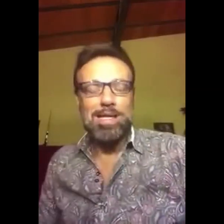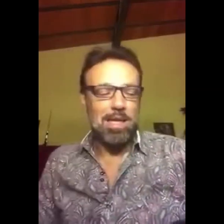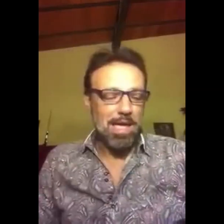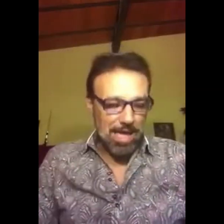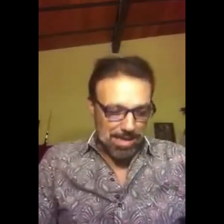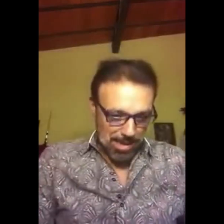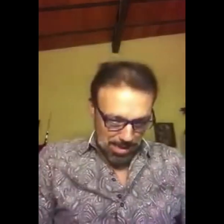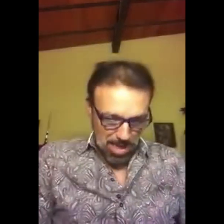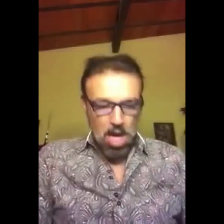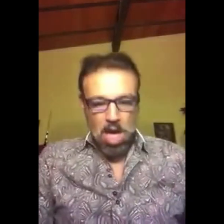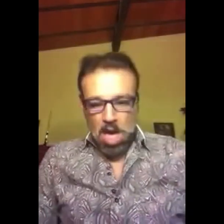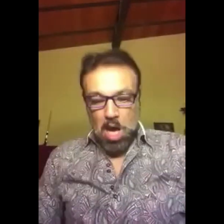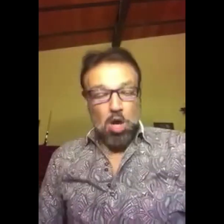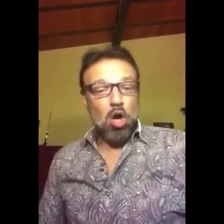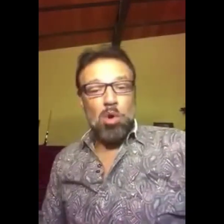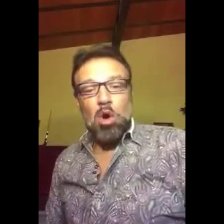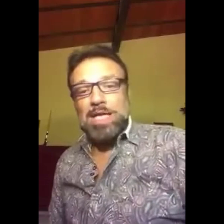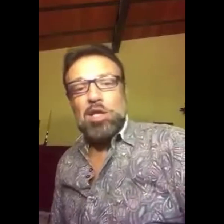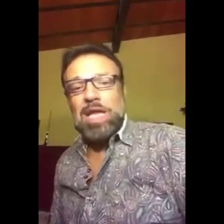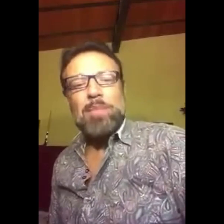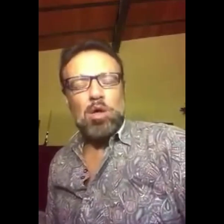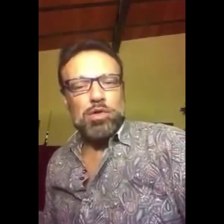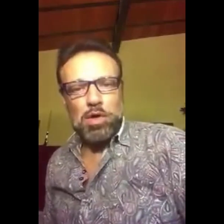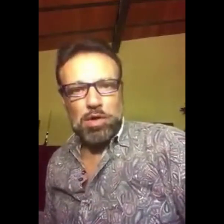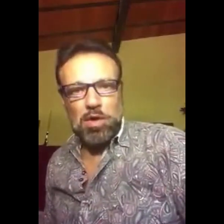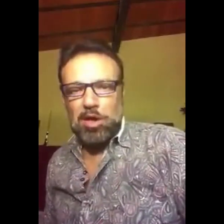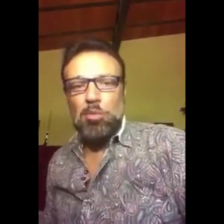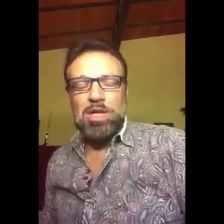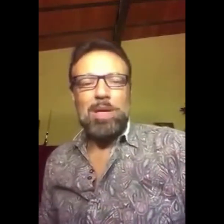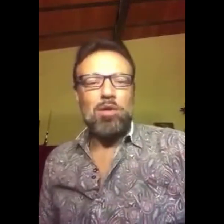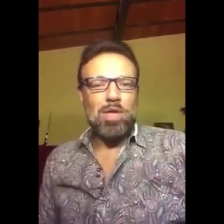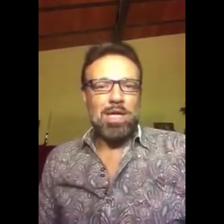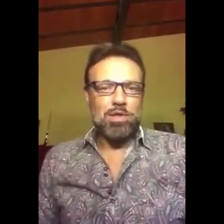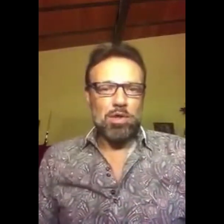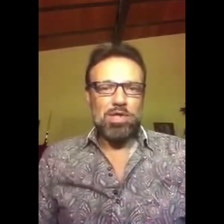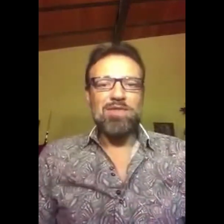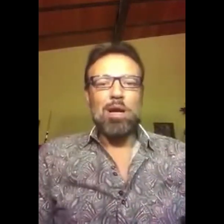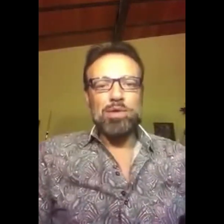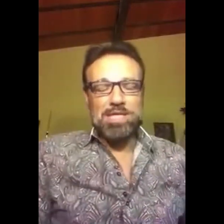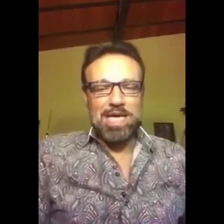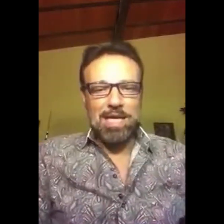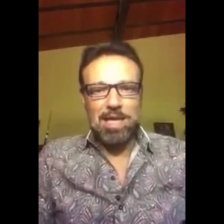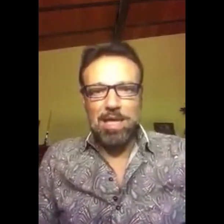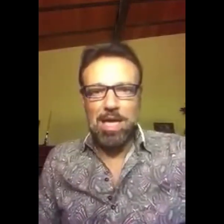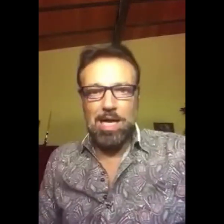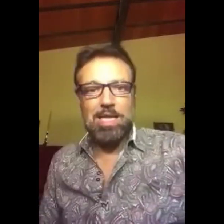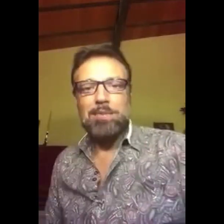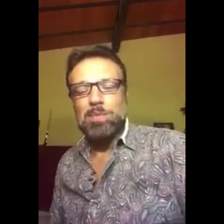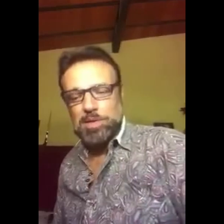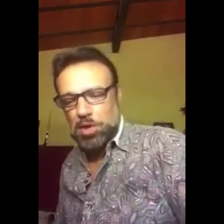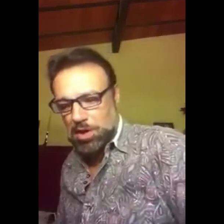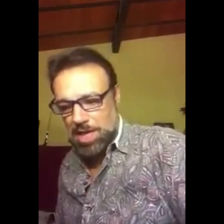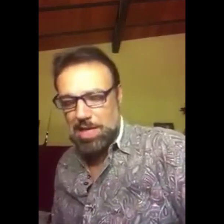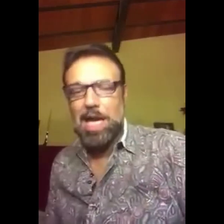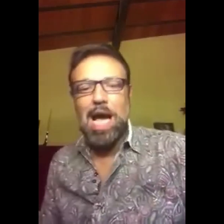con Huatre. Es decir, como ha sido tan vergonzoso el comportamiento de ellos y de la justicia argentina hacia